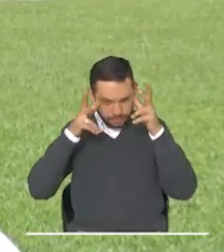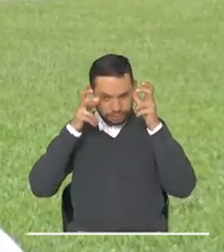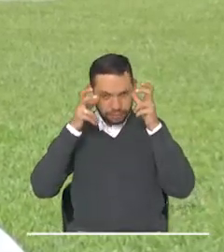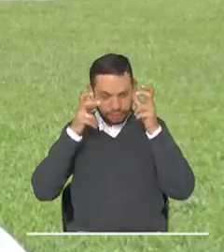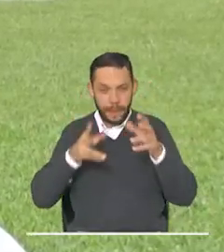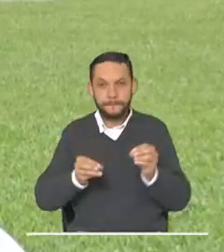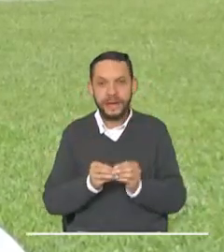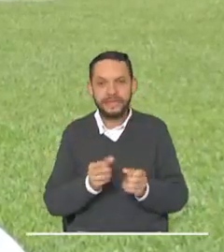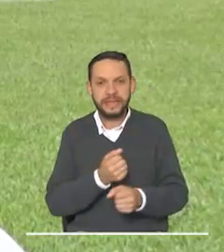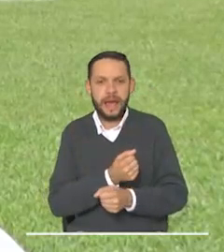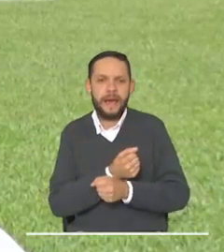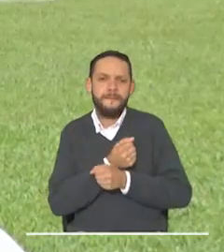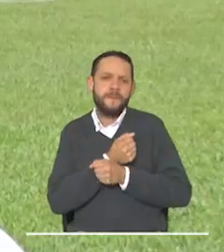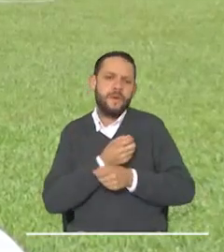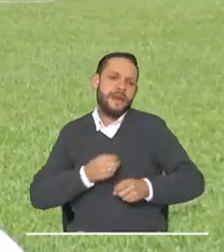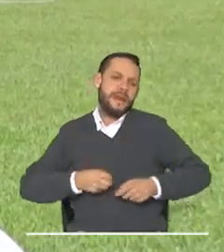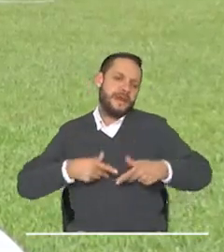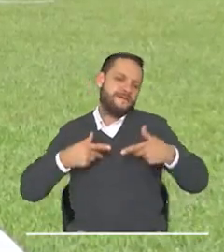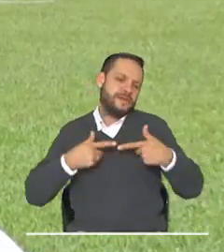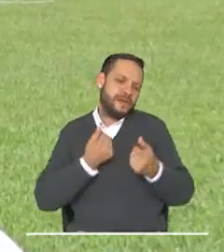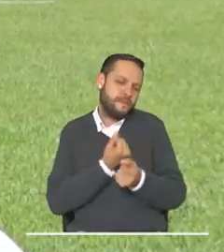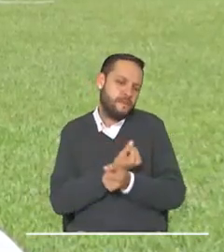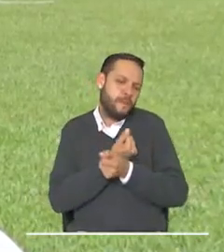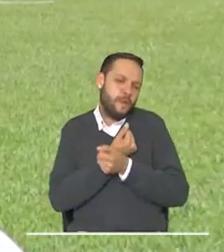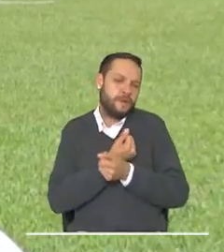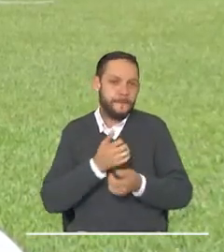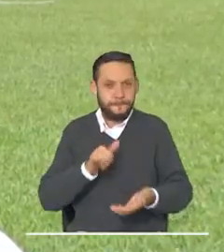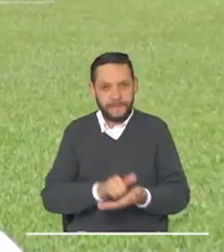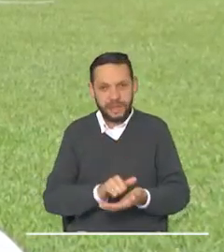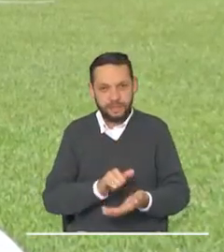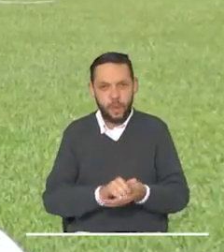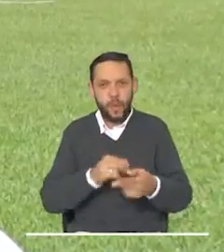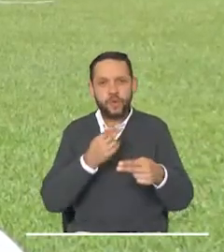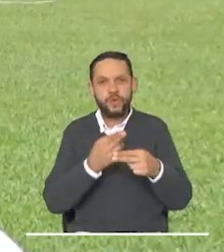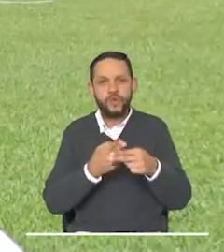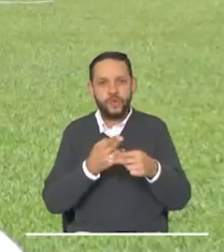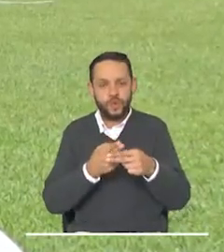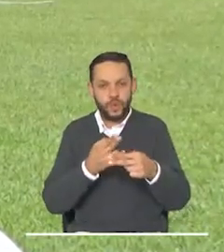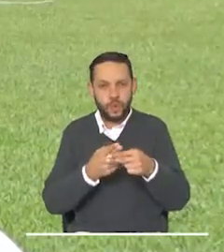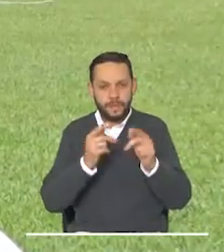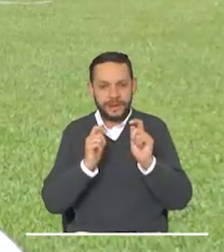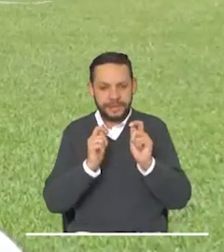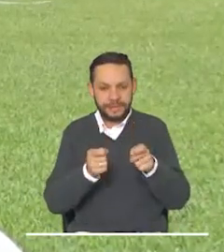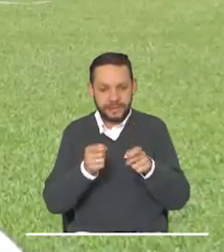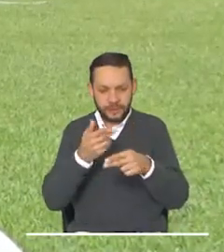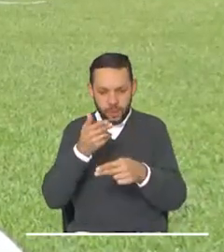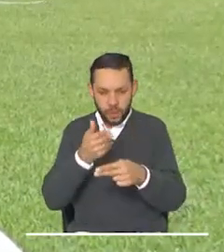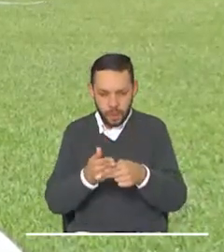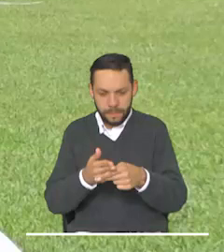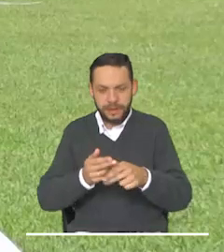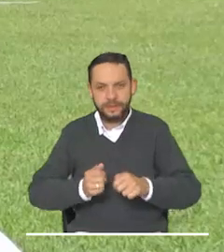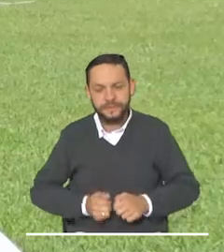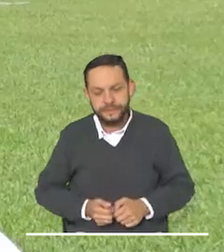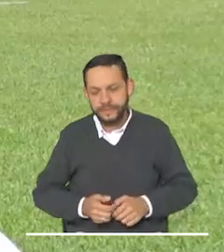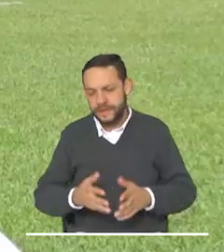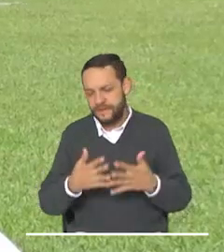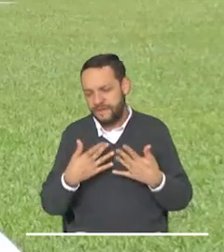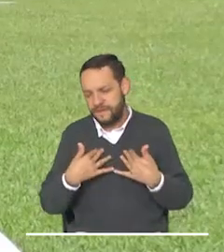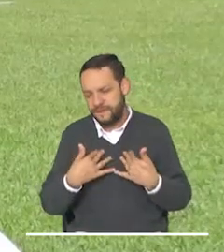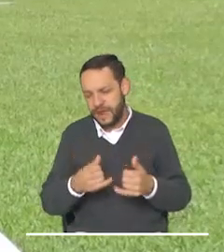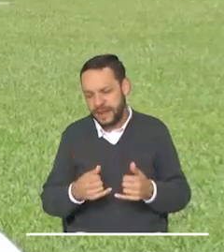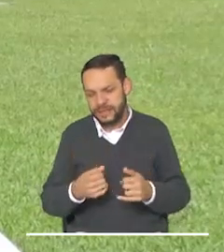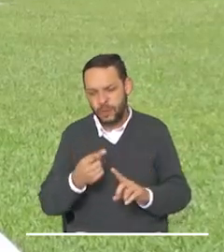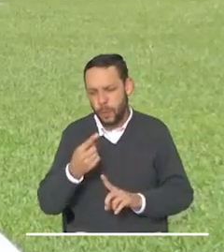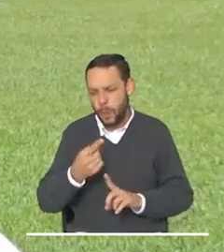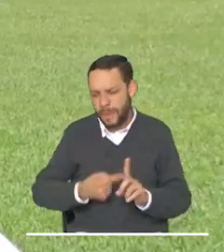y de amor por la vida al cual le pusimos un nombre que nos permite y nos llena realmente alegría cada